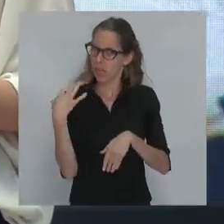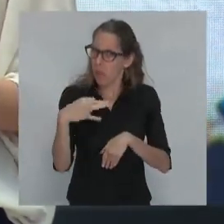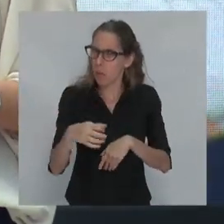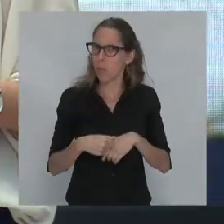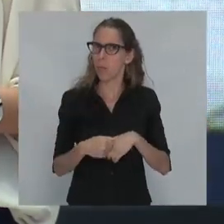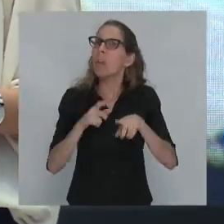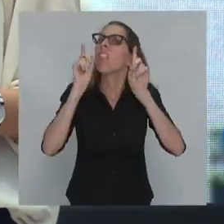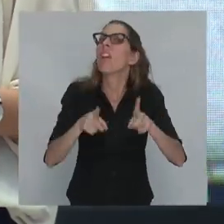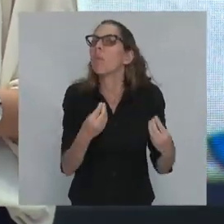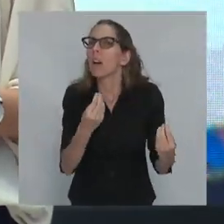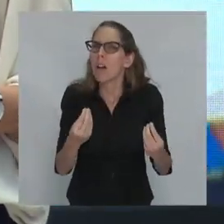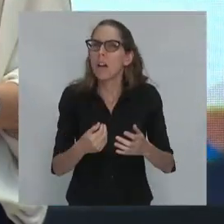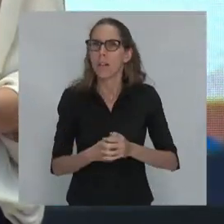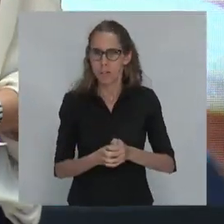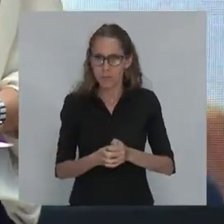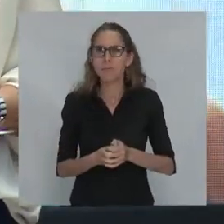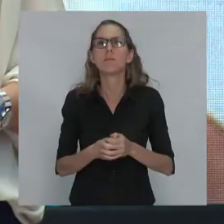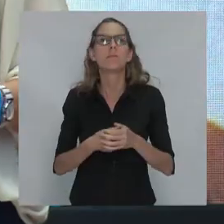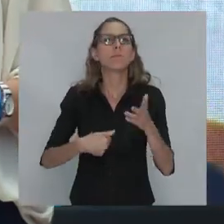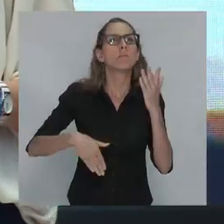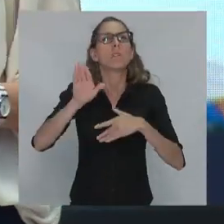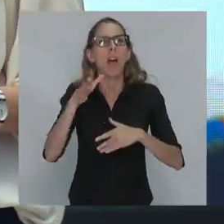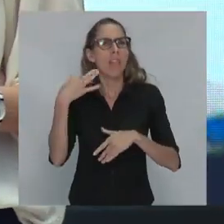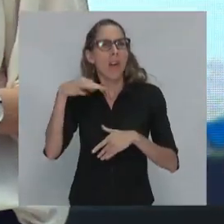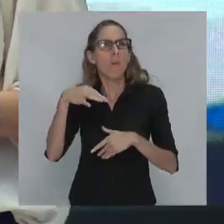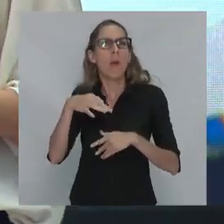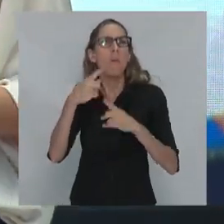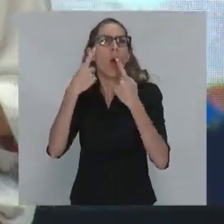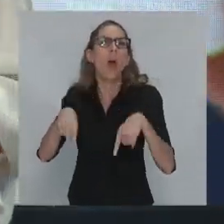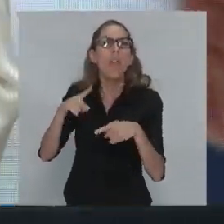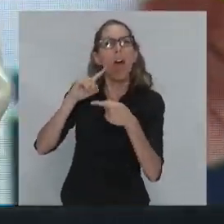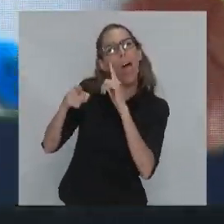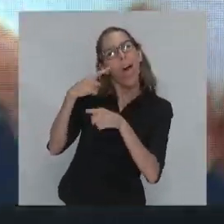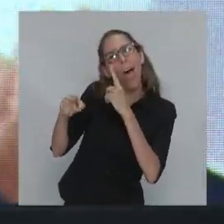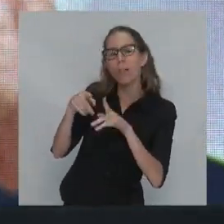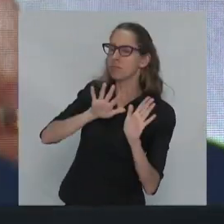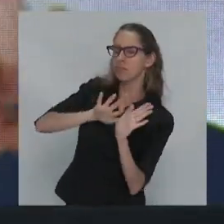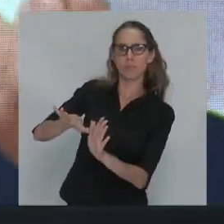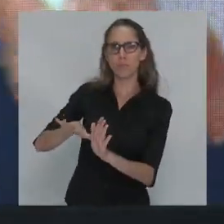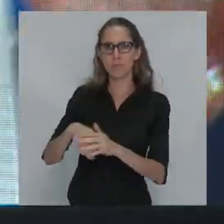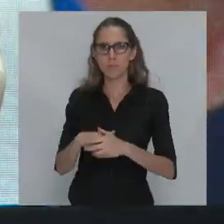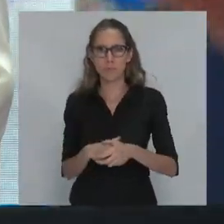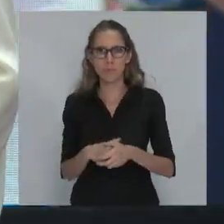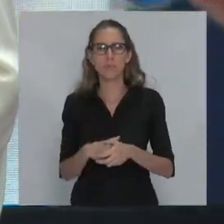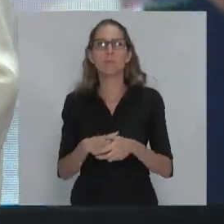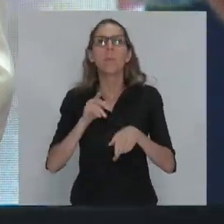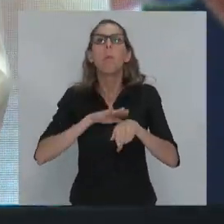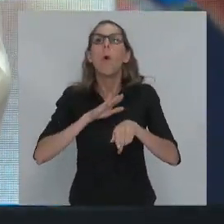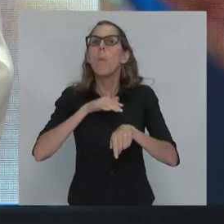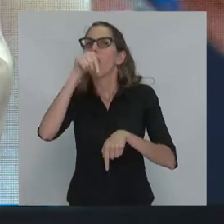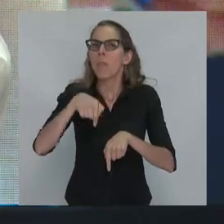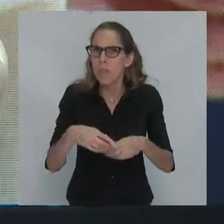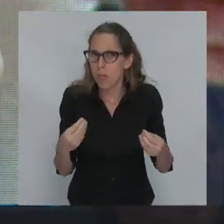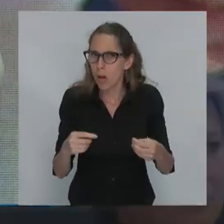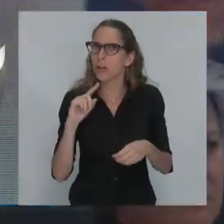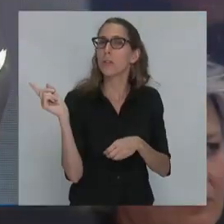nos exige fundamentalmente eludir todo consignismo. En estos tiempos no nos podemos dar